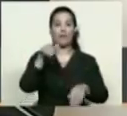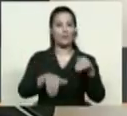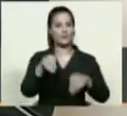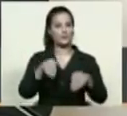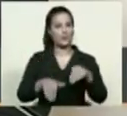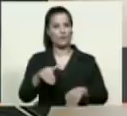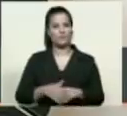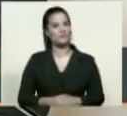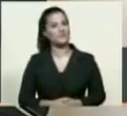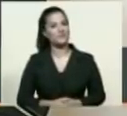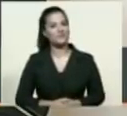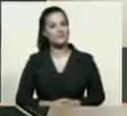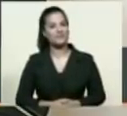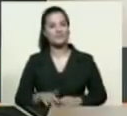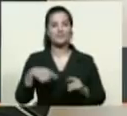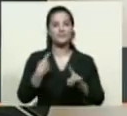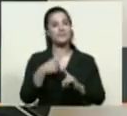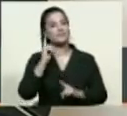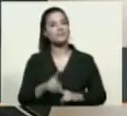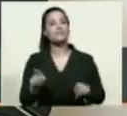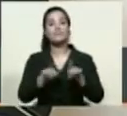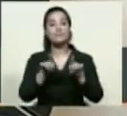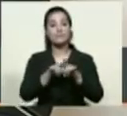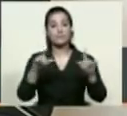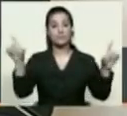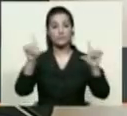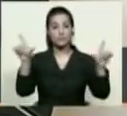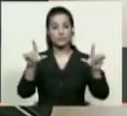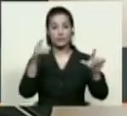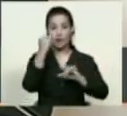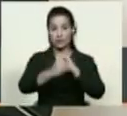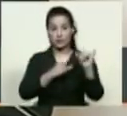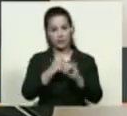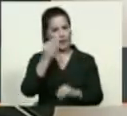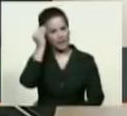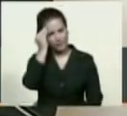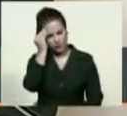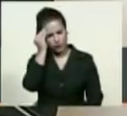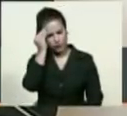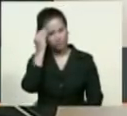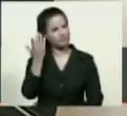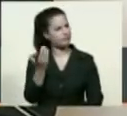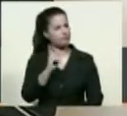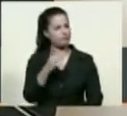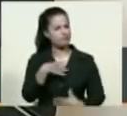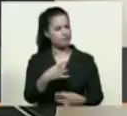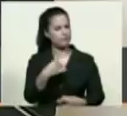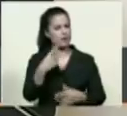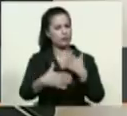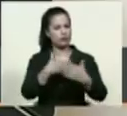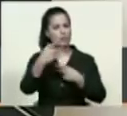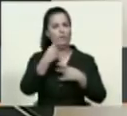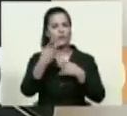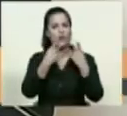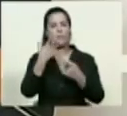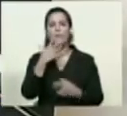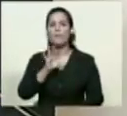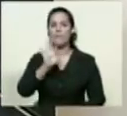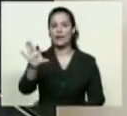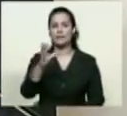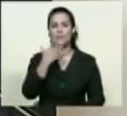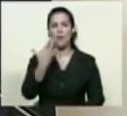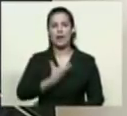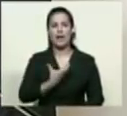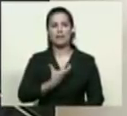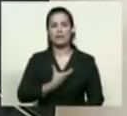y incluso viéndolo desde un medio internacional, podría no ser demasiado interesante para el proceso político de un país que pasa en una elección de alcaldes. Solo que